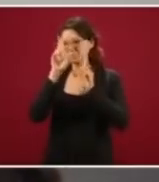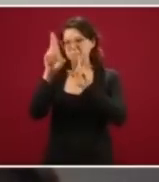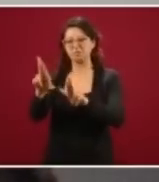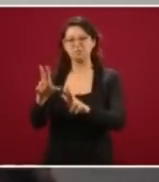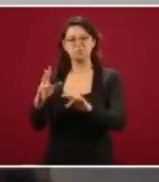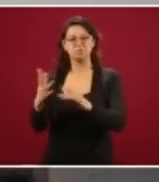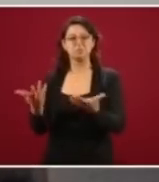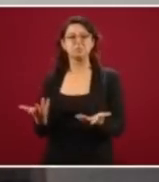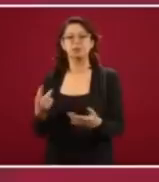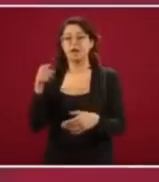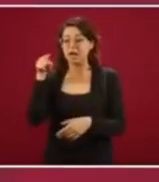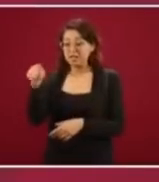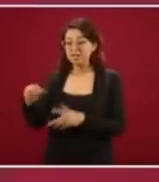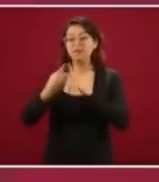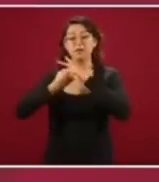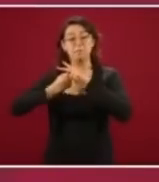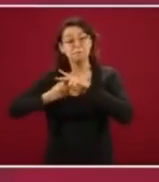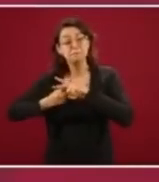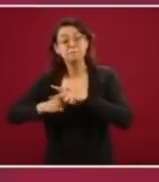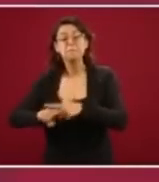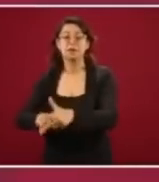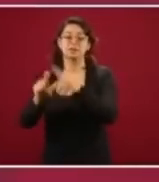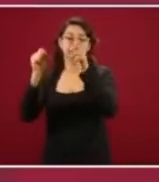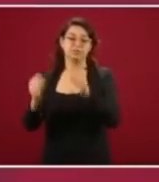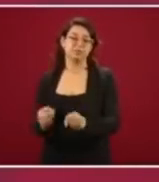de seguridad social.